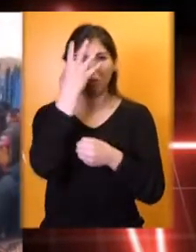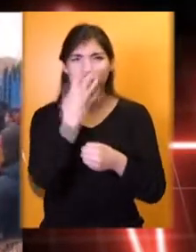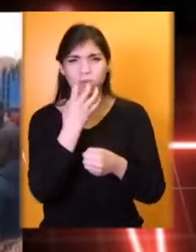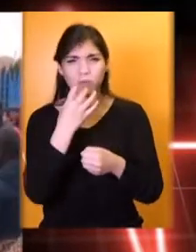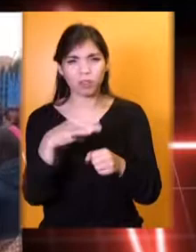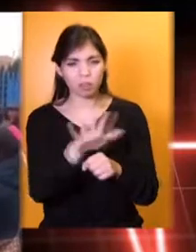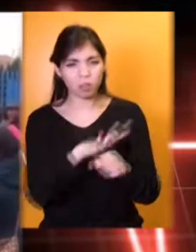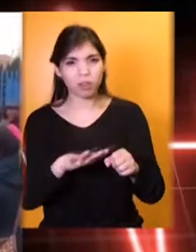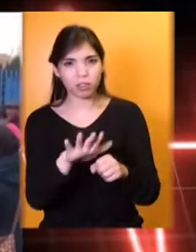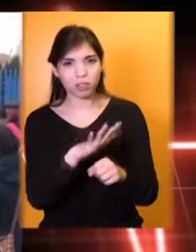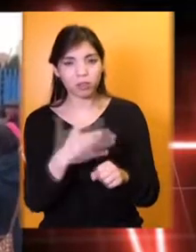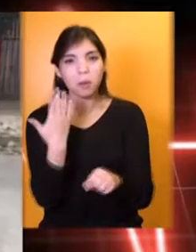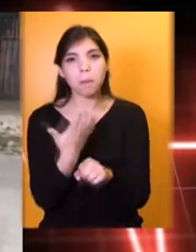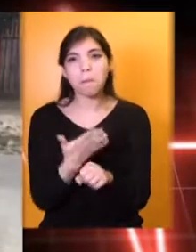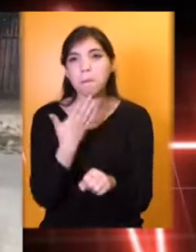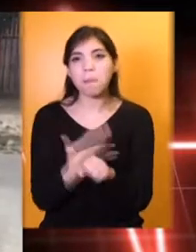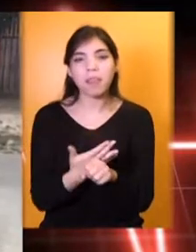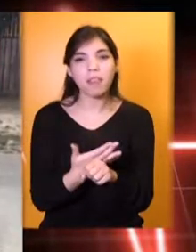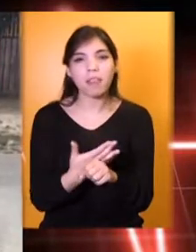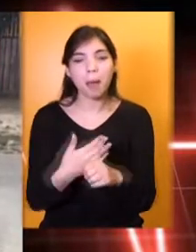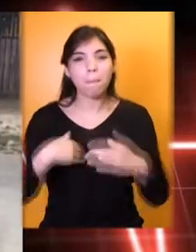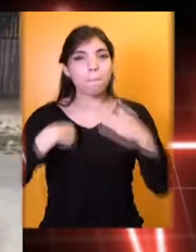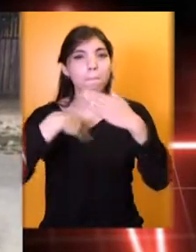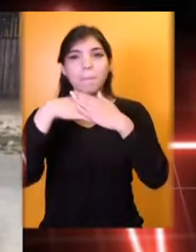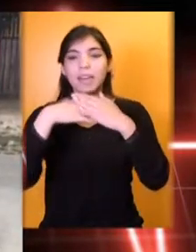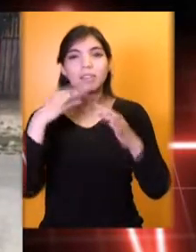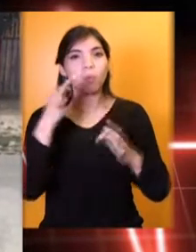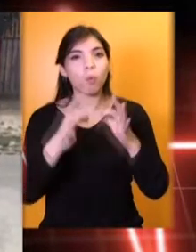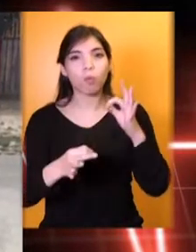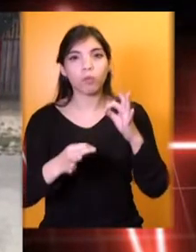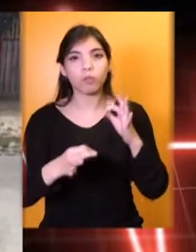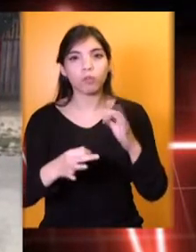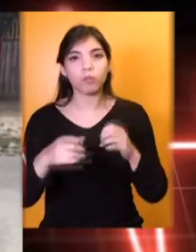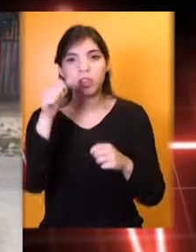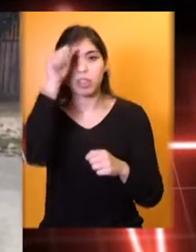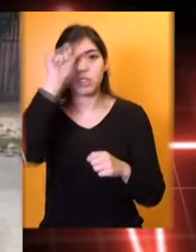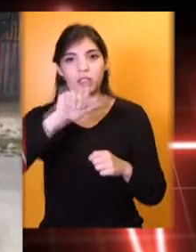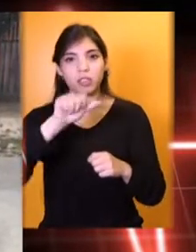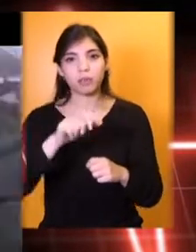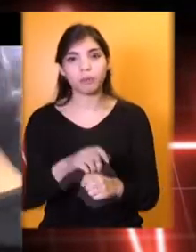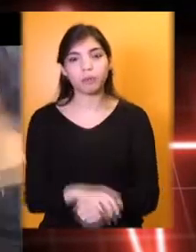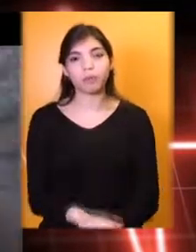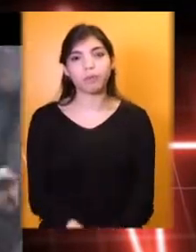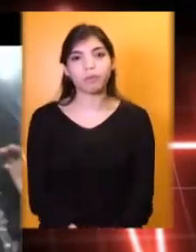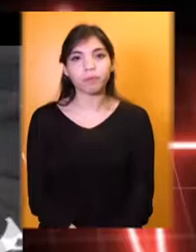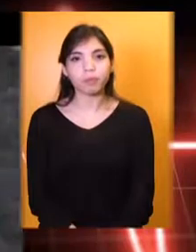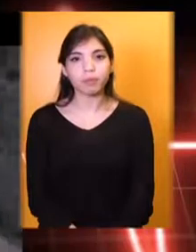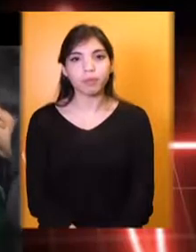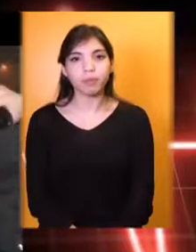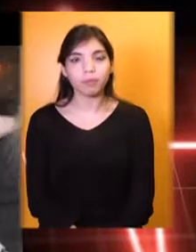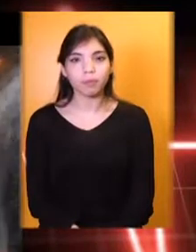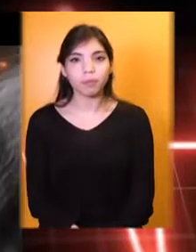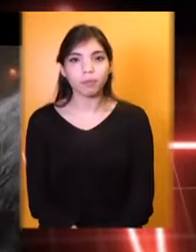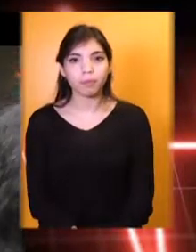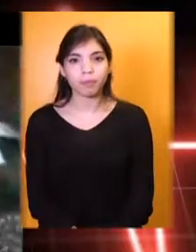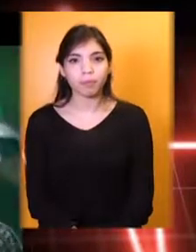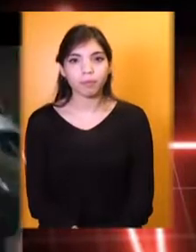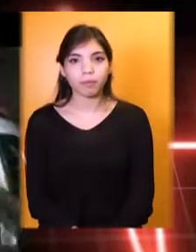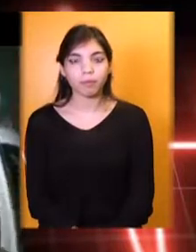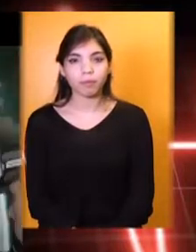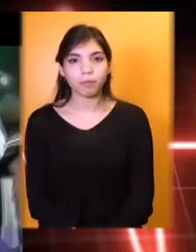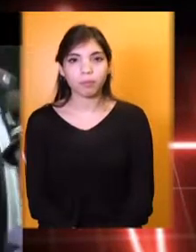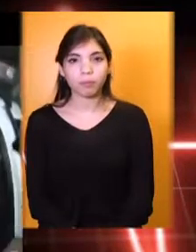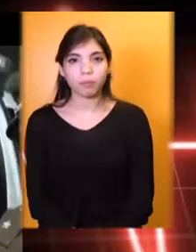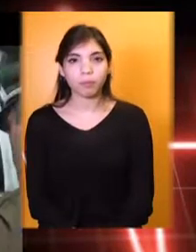afueras manifestando su indignación por lo ocurrido y pidiendo la máxima pena para el imputado. ¿Se siente los crímenes que